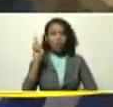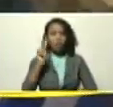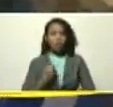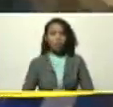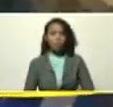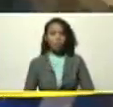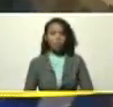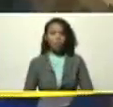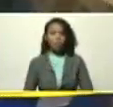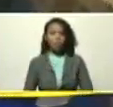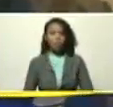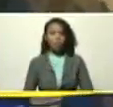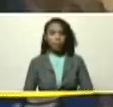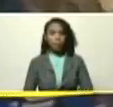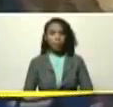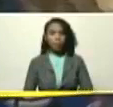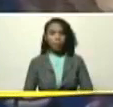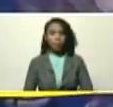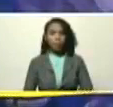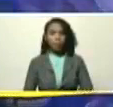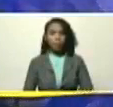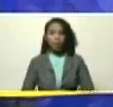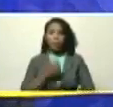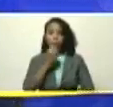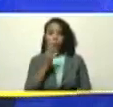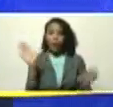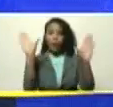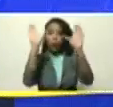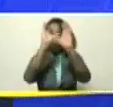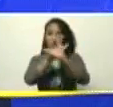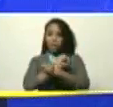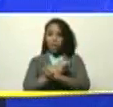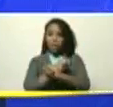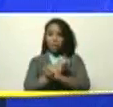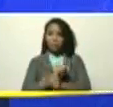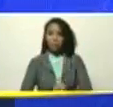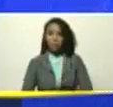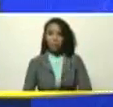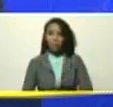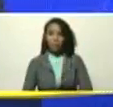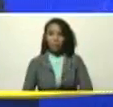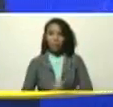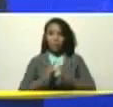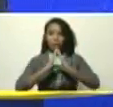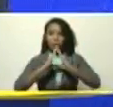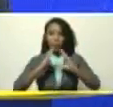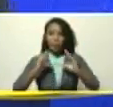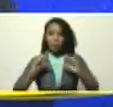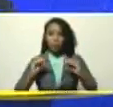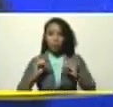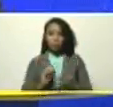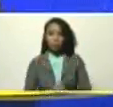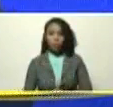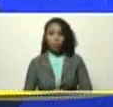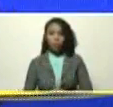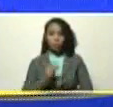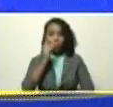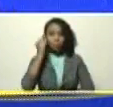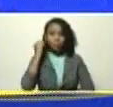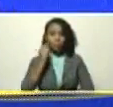Venezuela. Bueno, buenas noches a todos y a